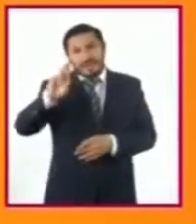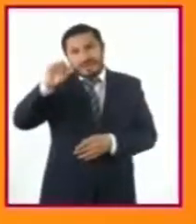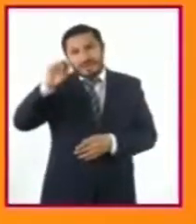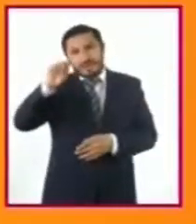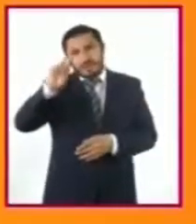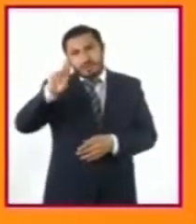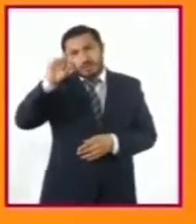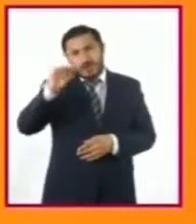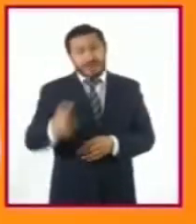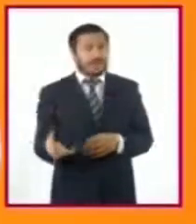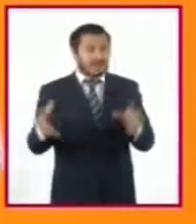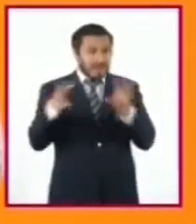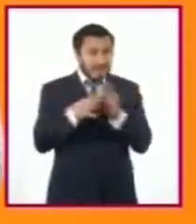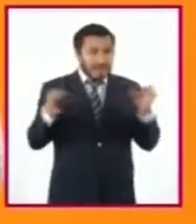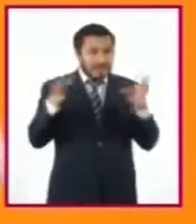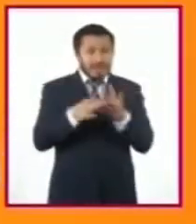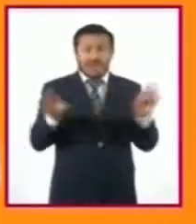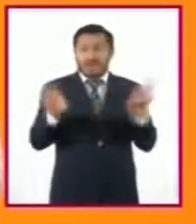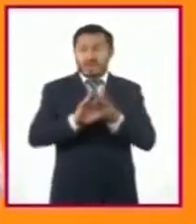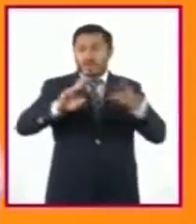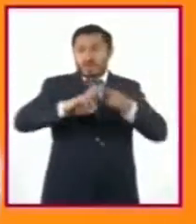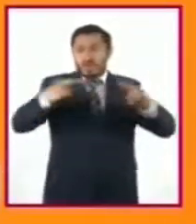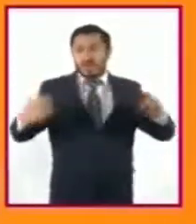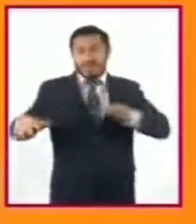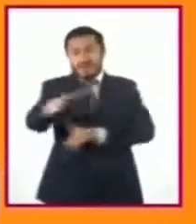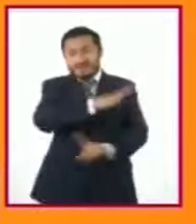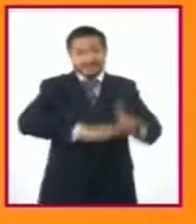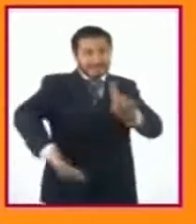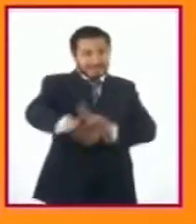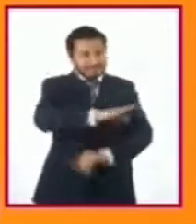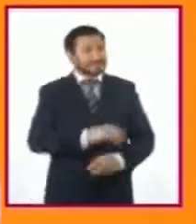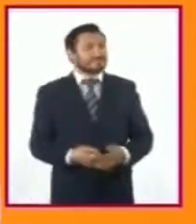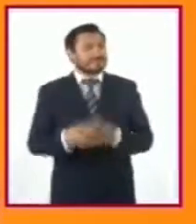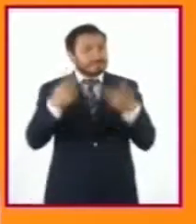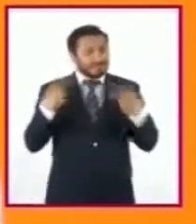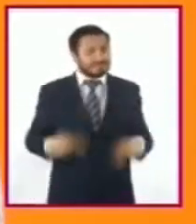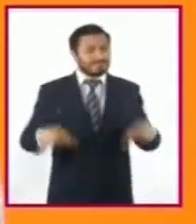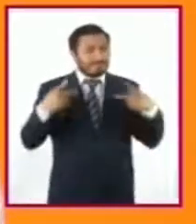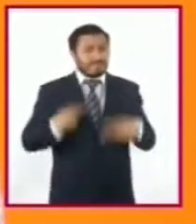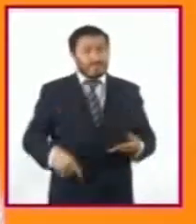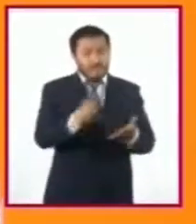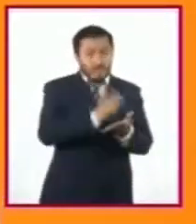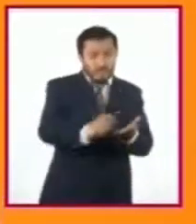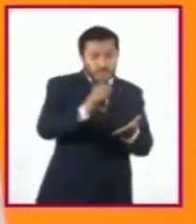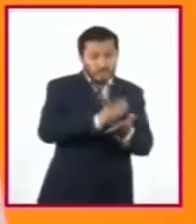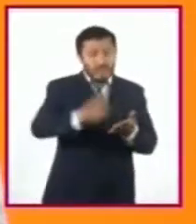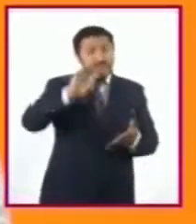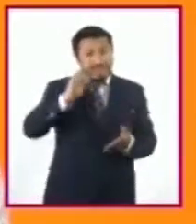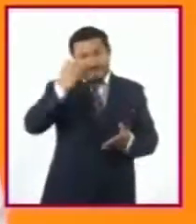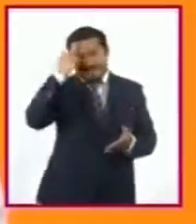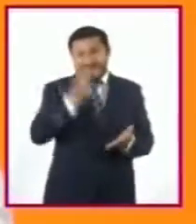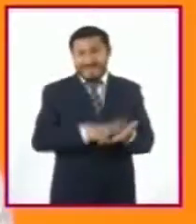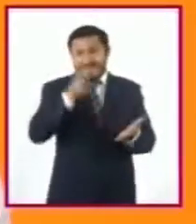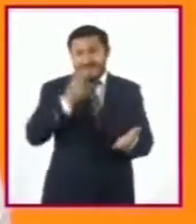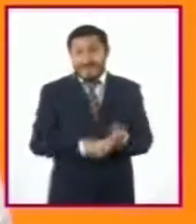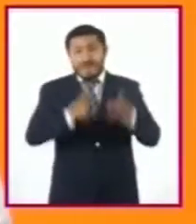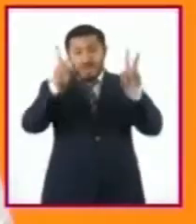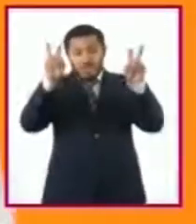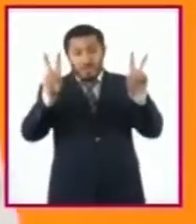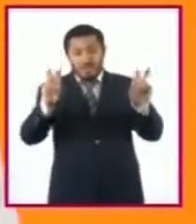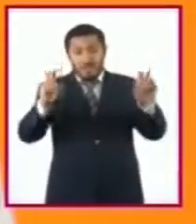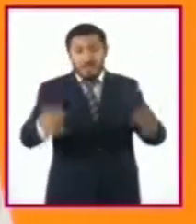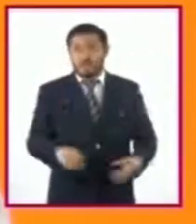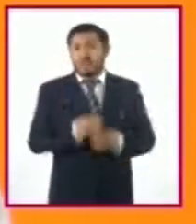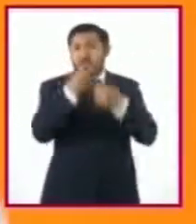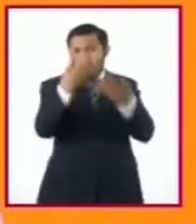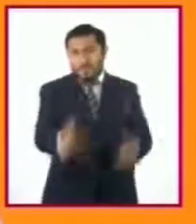explicar cómo se relacionan los movimientos con el contexto que viven los escritores, recuerden que hablamos de los valores y temas que se expresan en